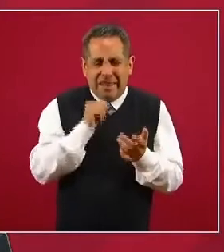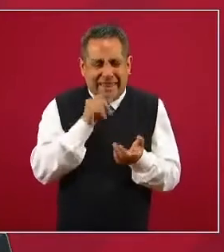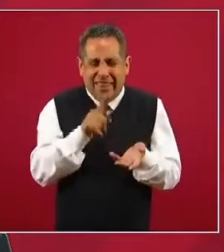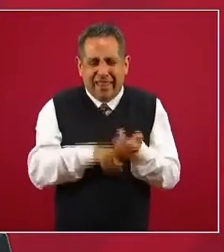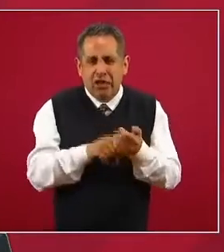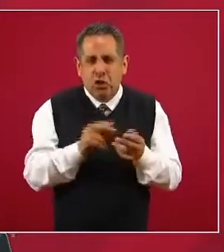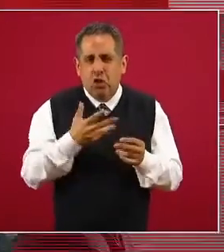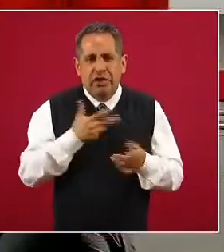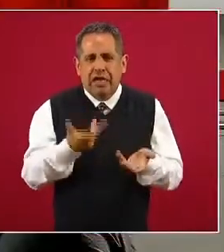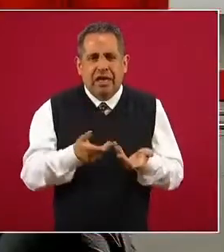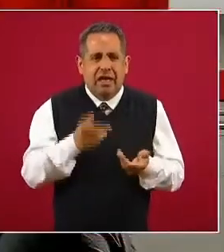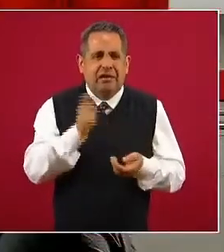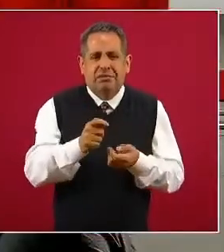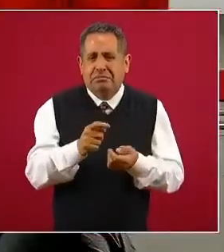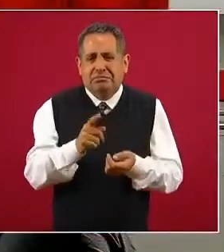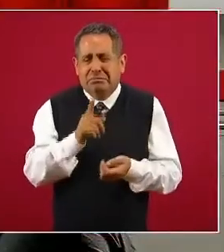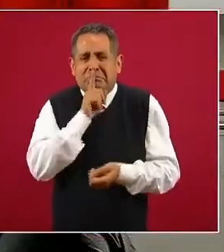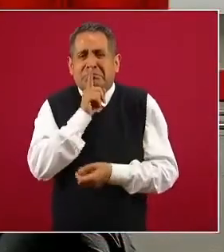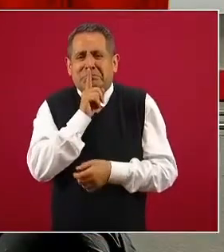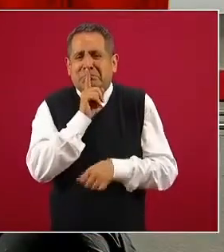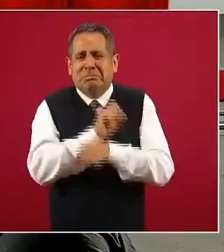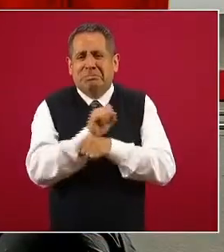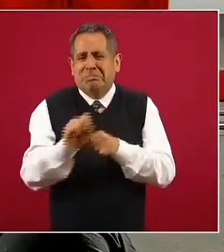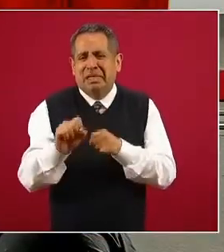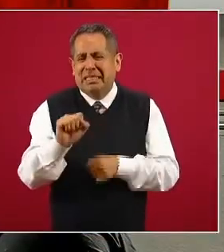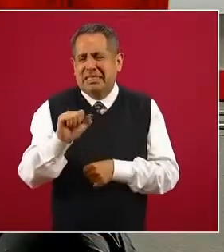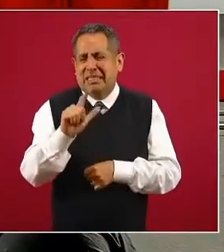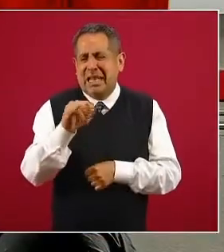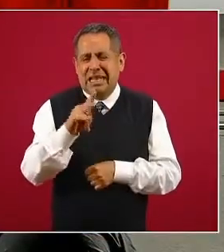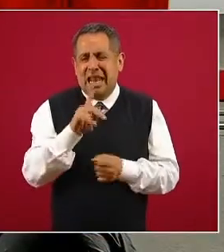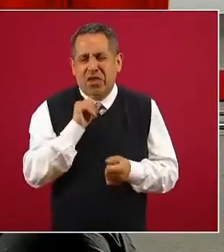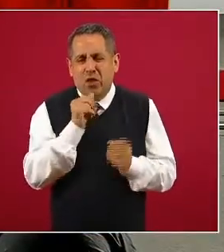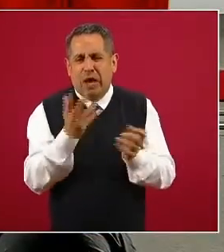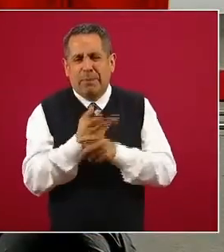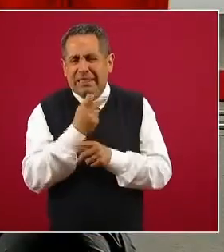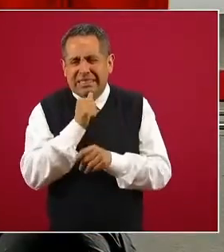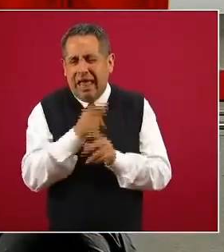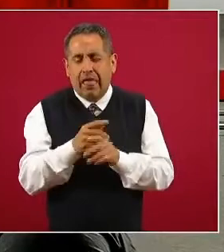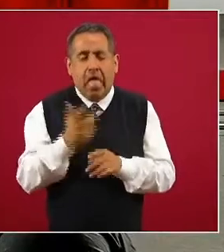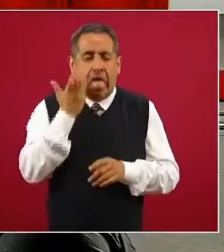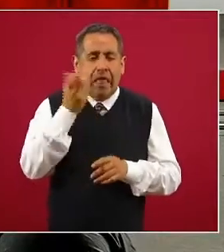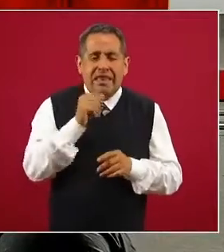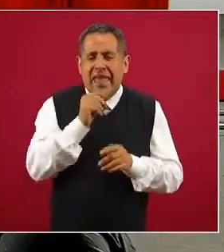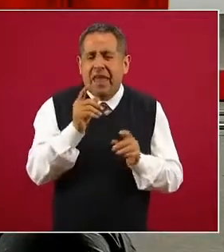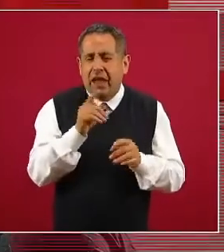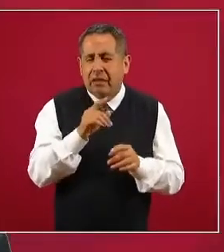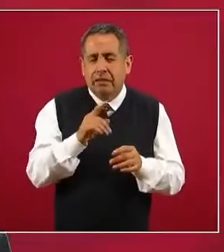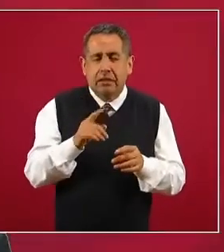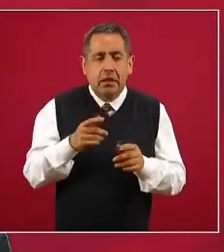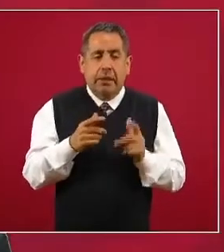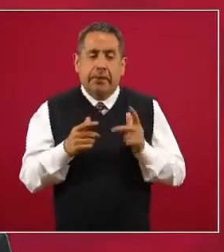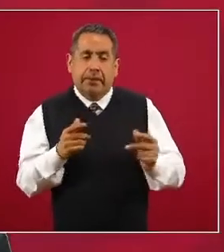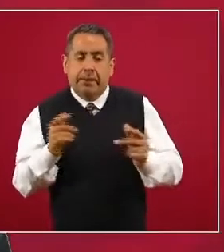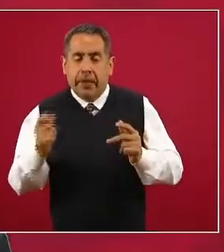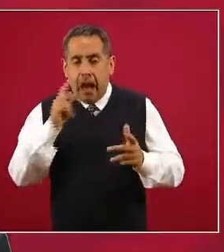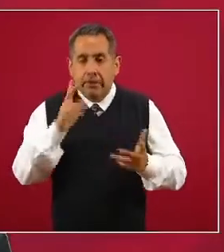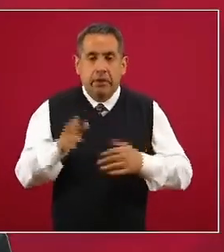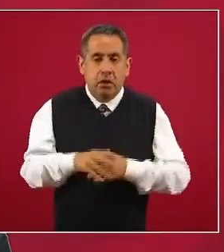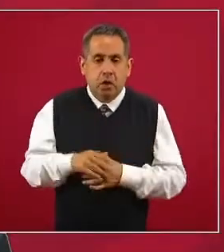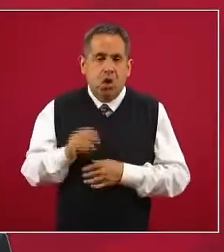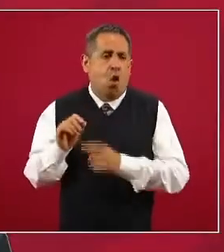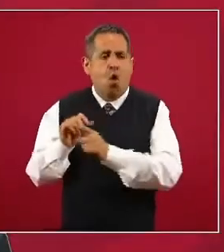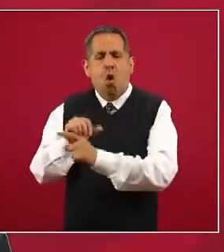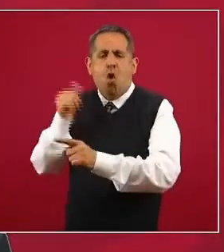por ejemplo, solución salina. En algunos diseños, lo cual ha sido interesante, en este caso, se usan otras vacunas